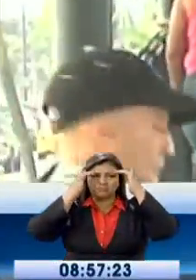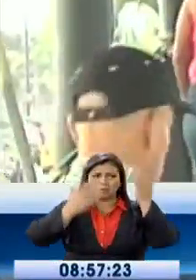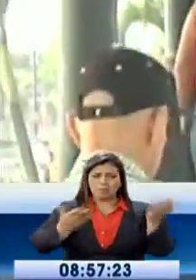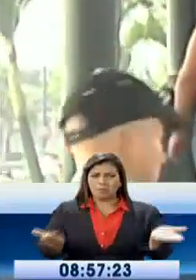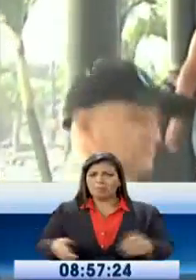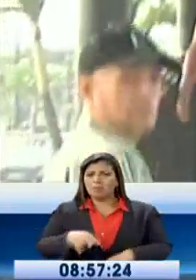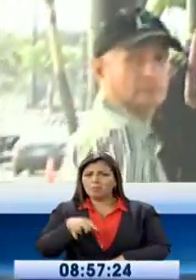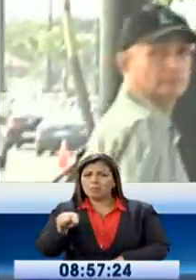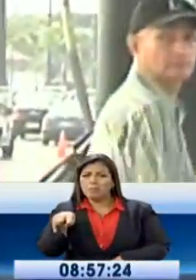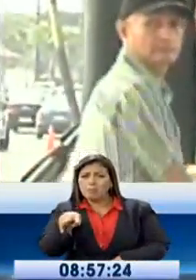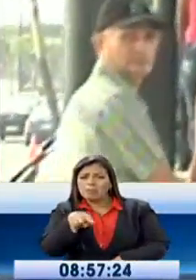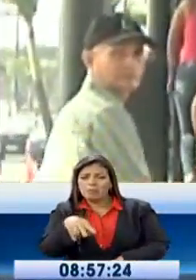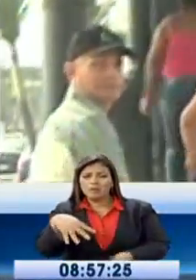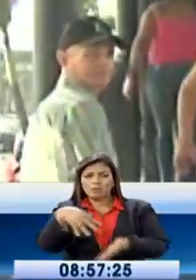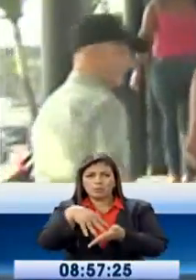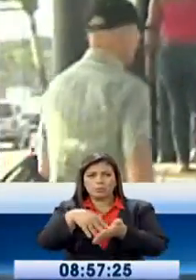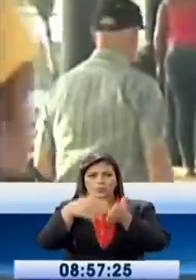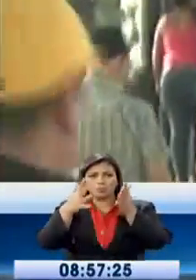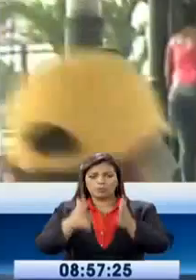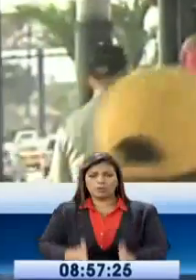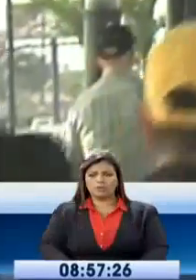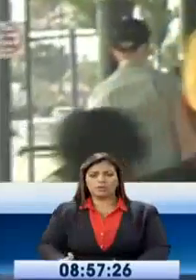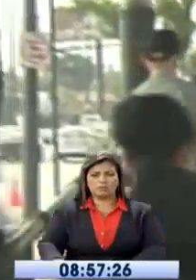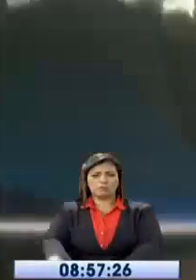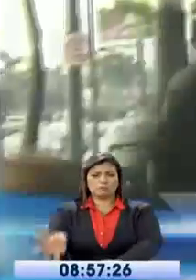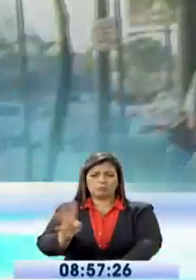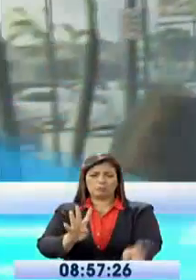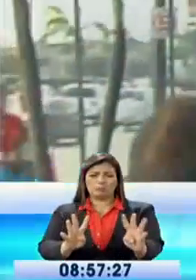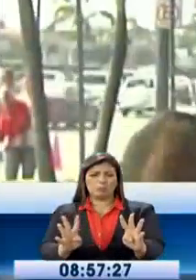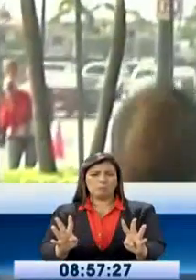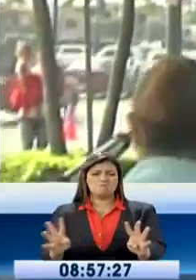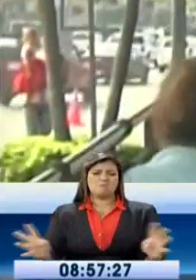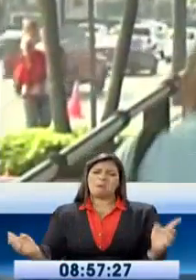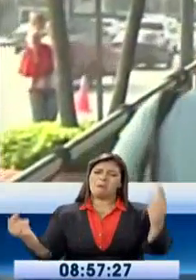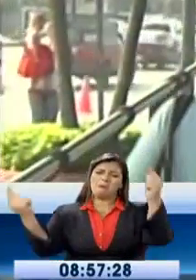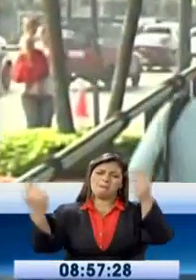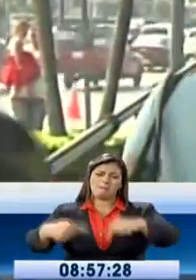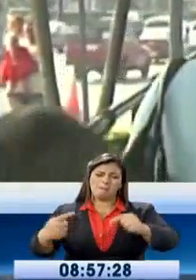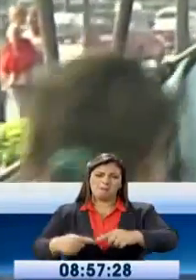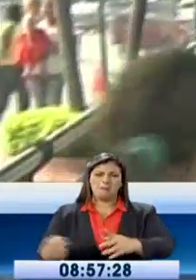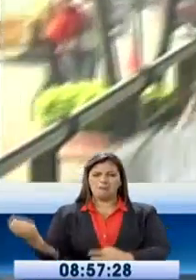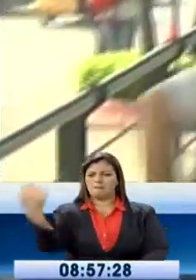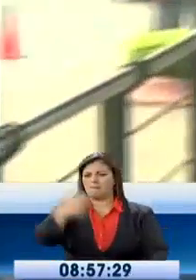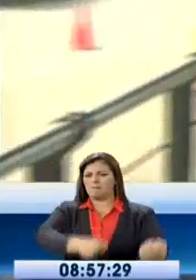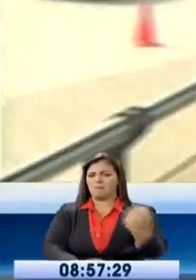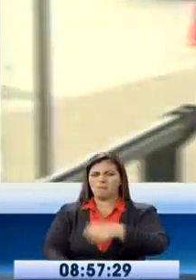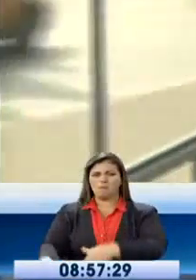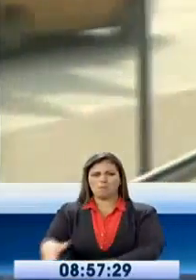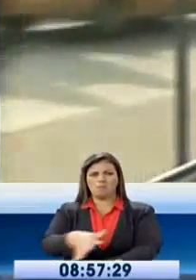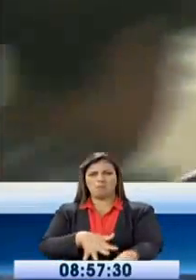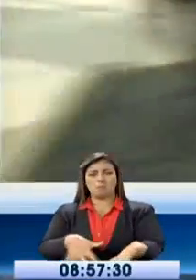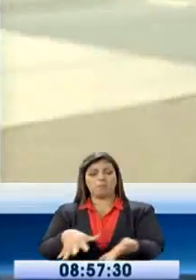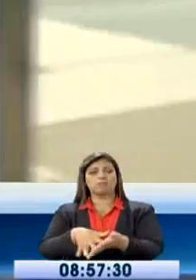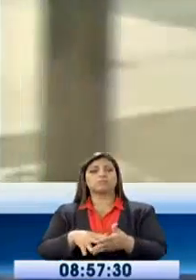entre estudiantes en alguna de las paradas. Muy buenos días, señora. ¿Qué piensa usted acerca de esto? Que debe de haber vigilantes, policías ahí,